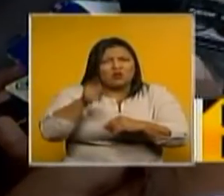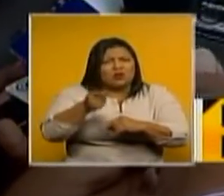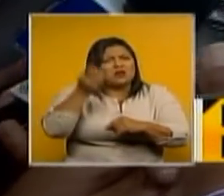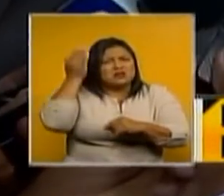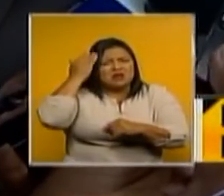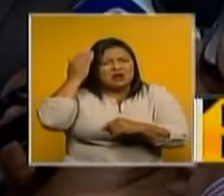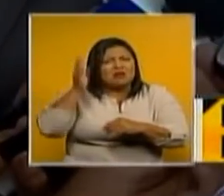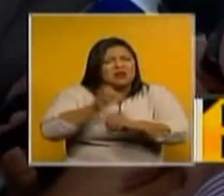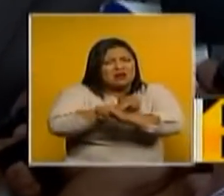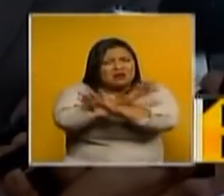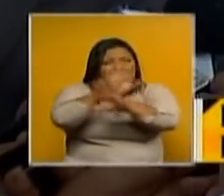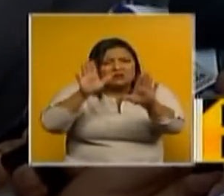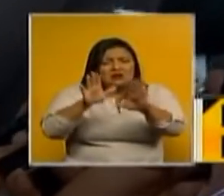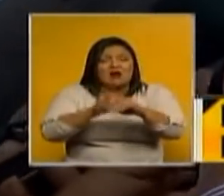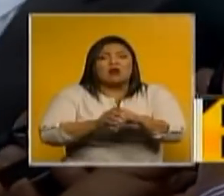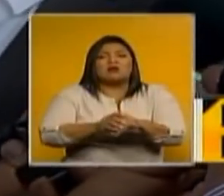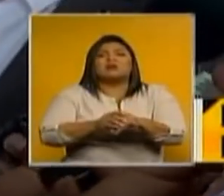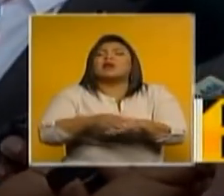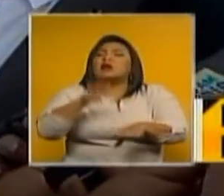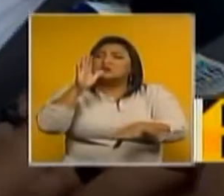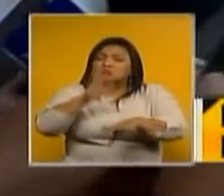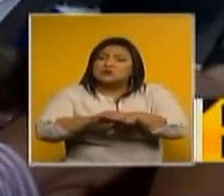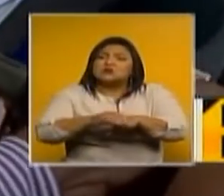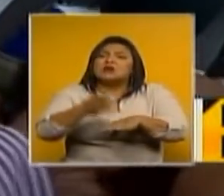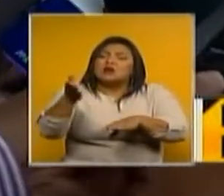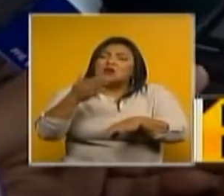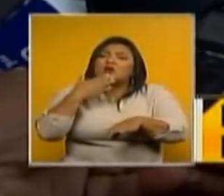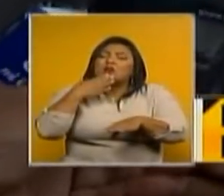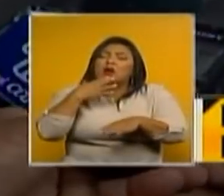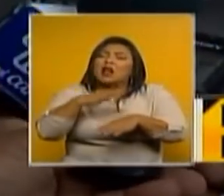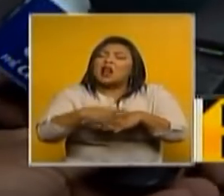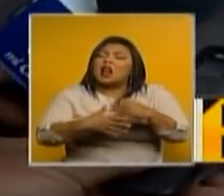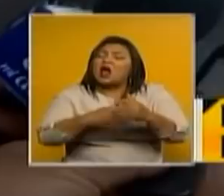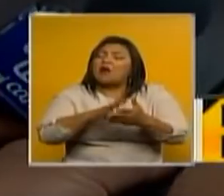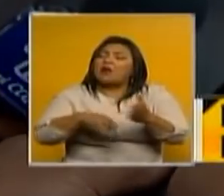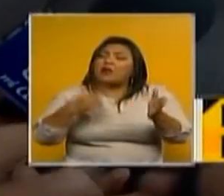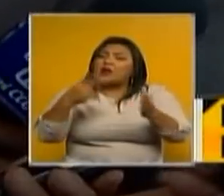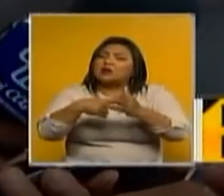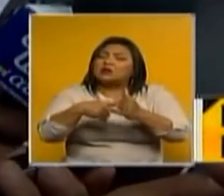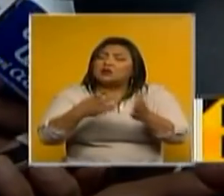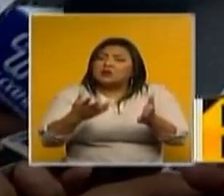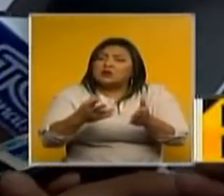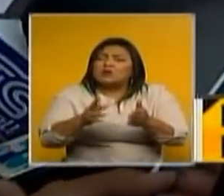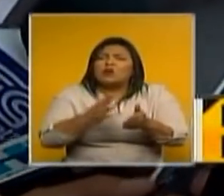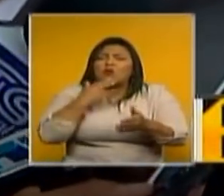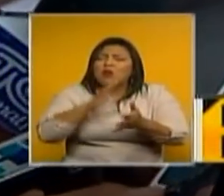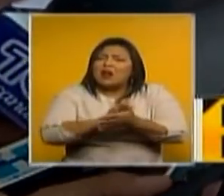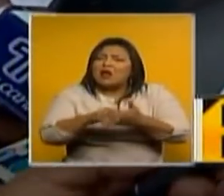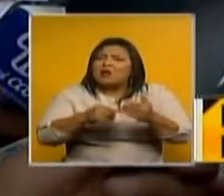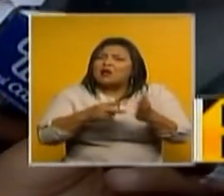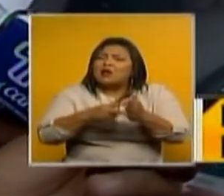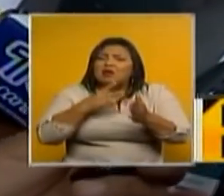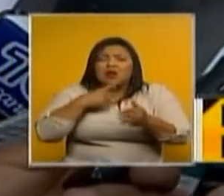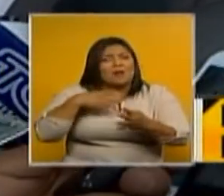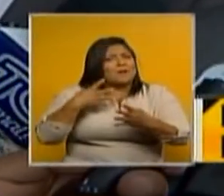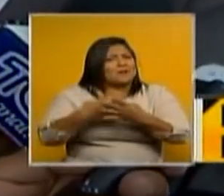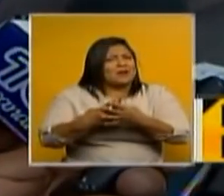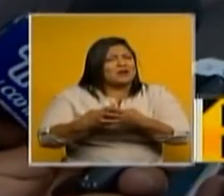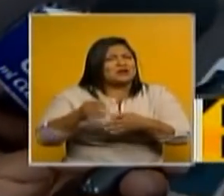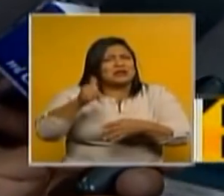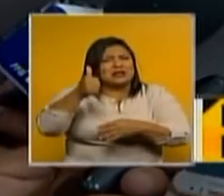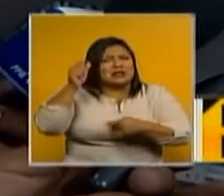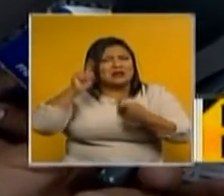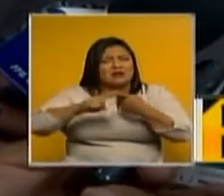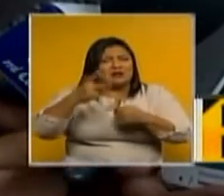esto debe ser muy claro, estaba acusado por la UAFE de lavado de activos. Ese lavado de activos tiene una prisión de 10 a